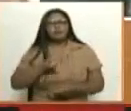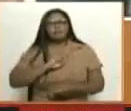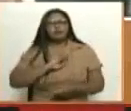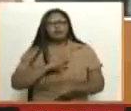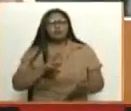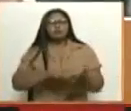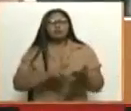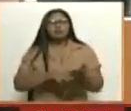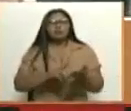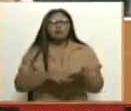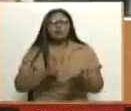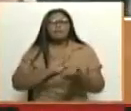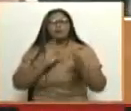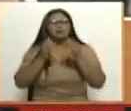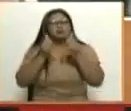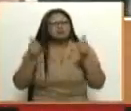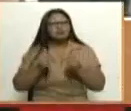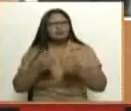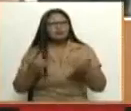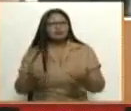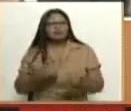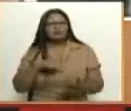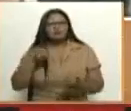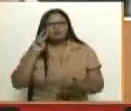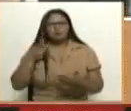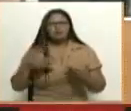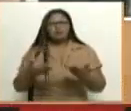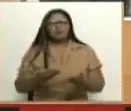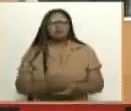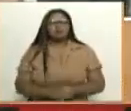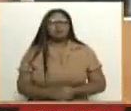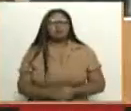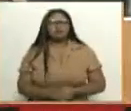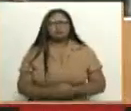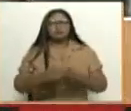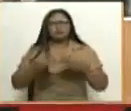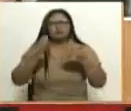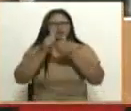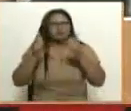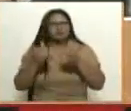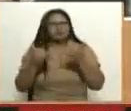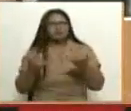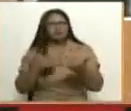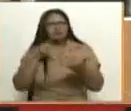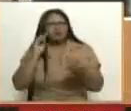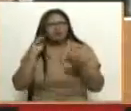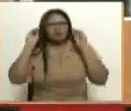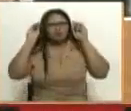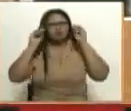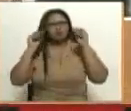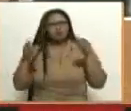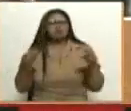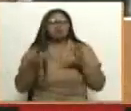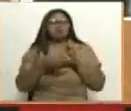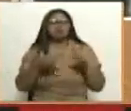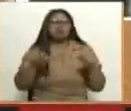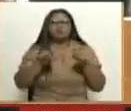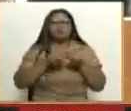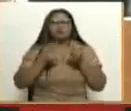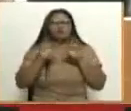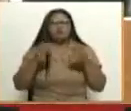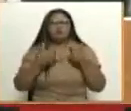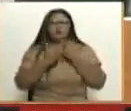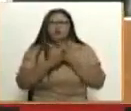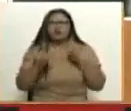propio sistema. No solamente el barco que sale, sino todo ese sistema, y nosotros, al formar parte, eso nos va a permitir liberarnos de